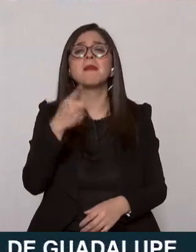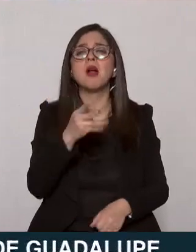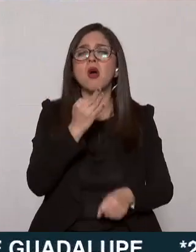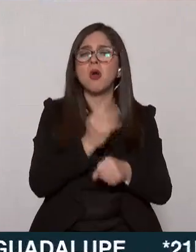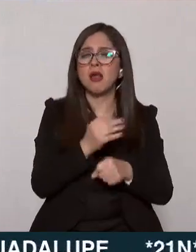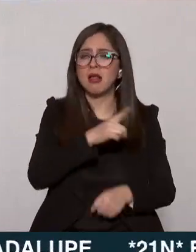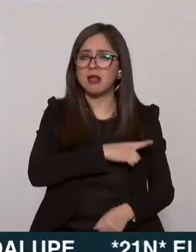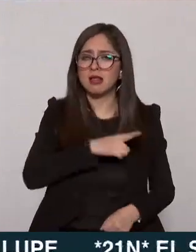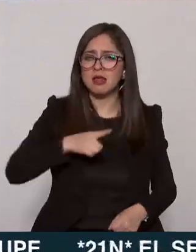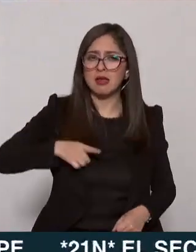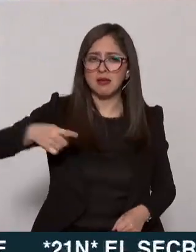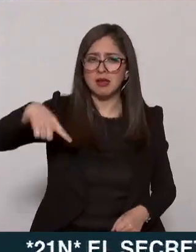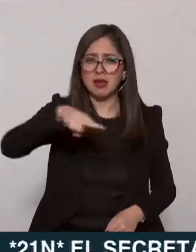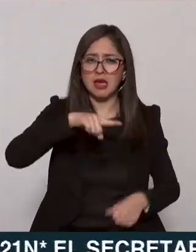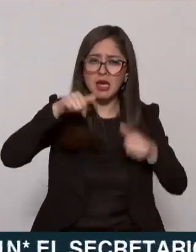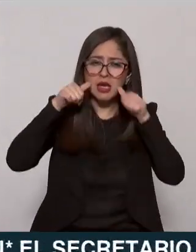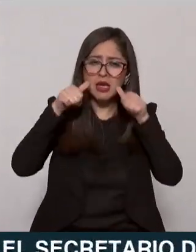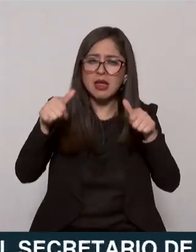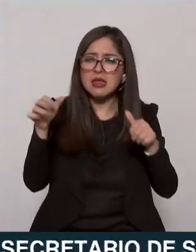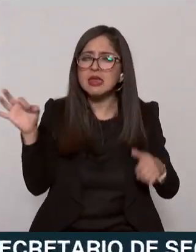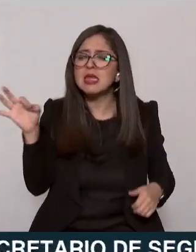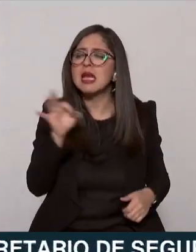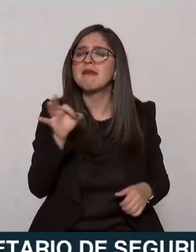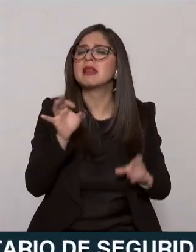que es de tomarse en consideración.